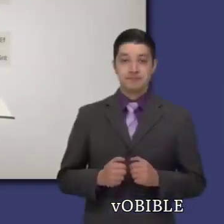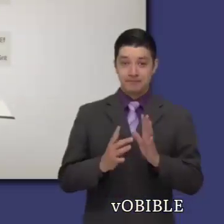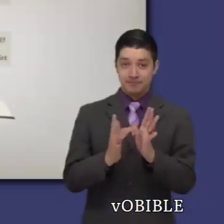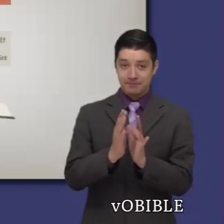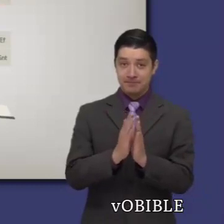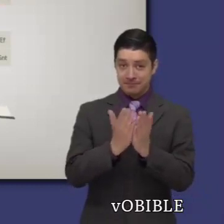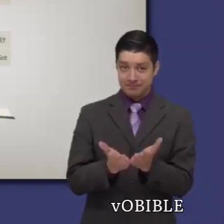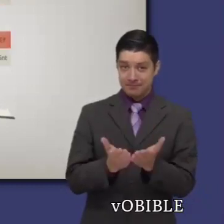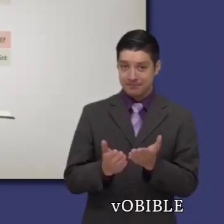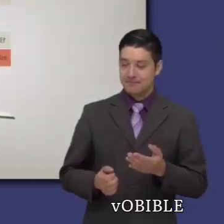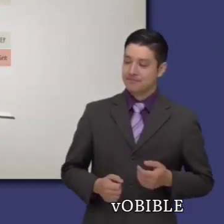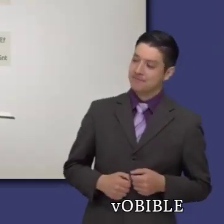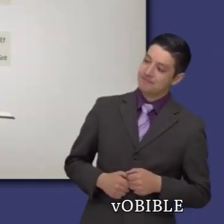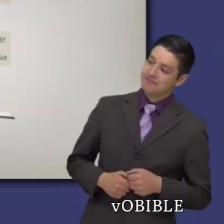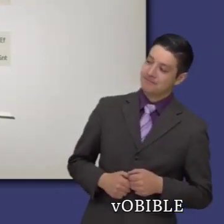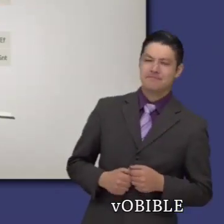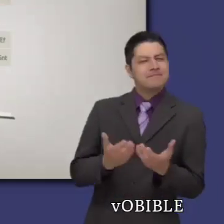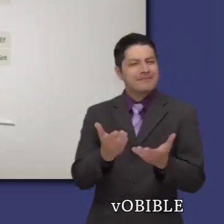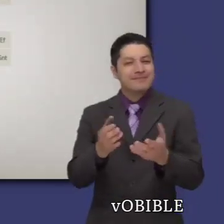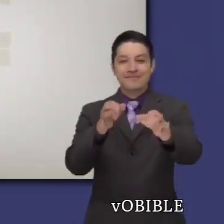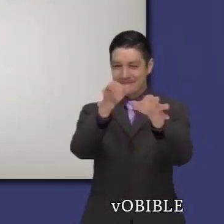Información sobre la primera carta de Pedro.